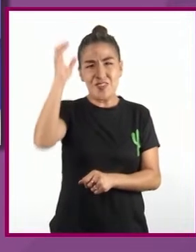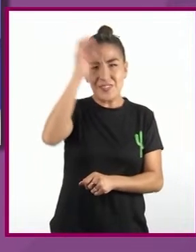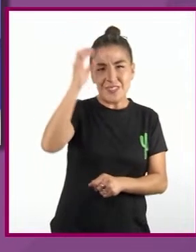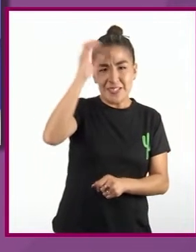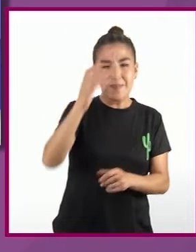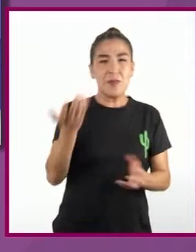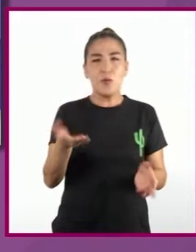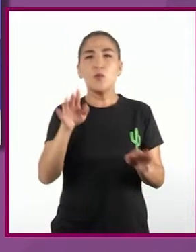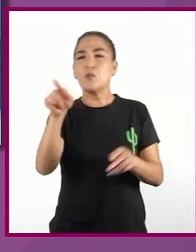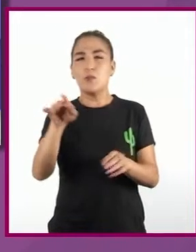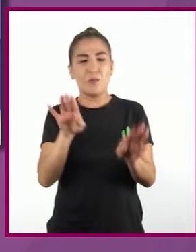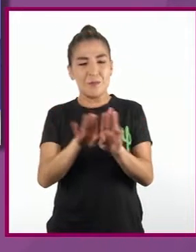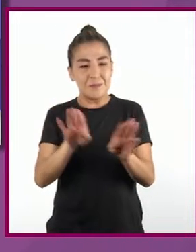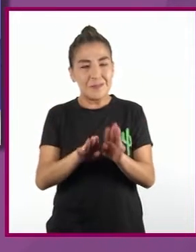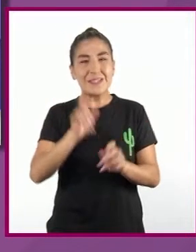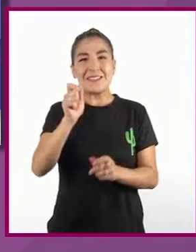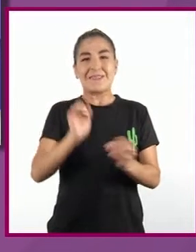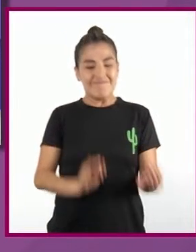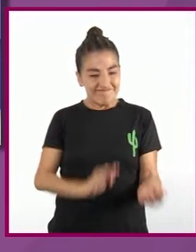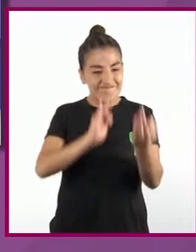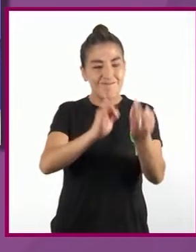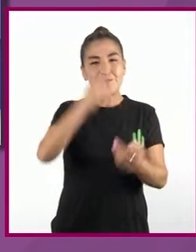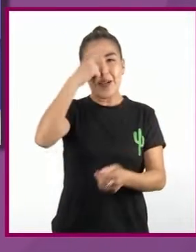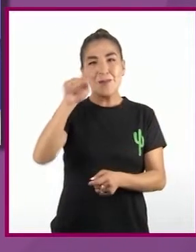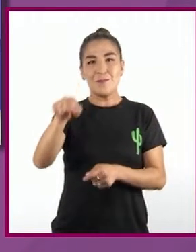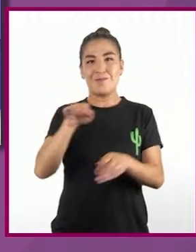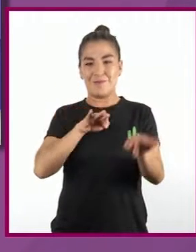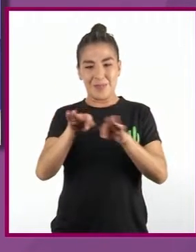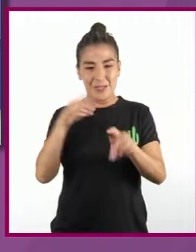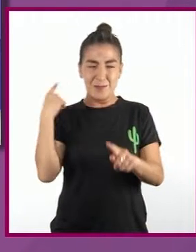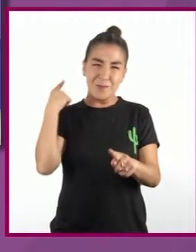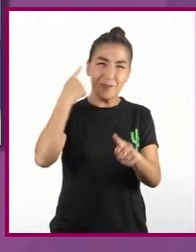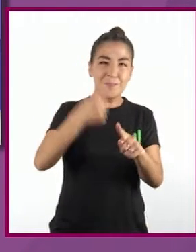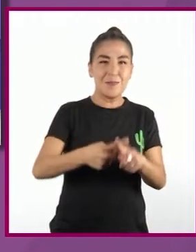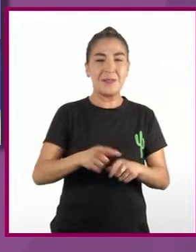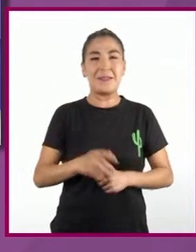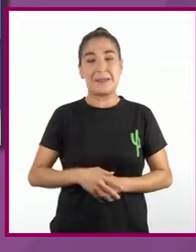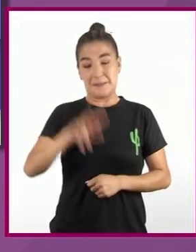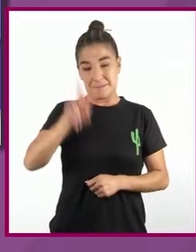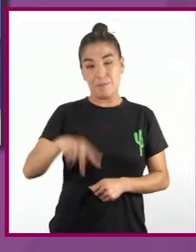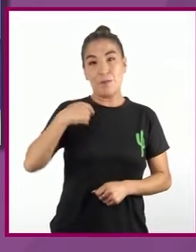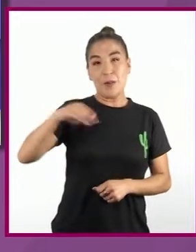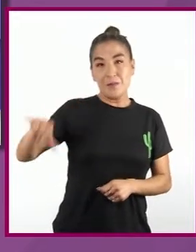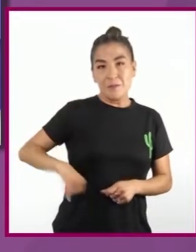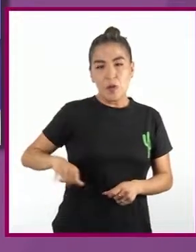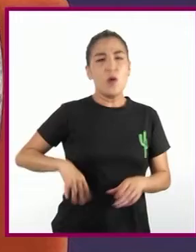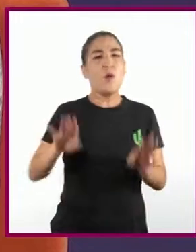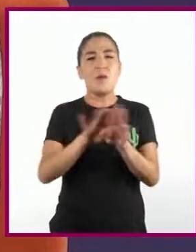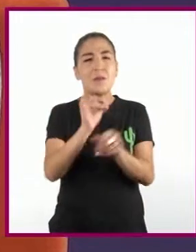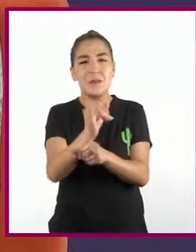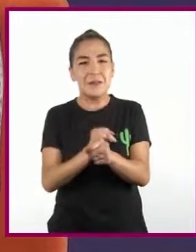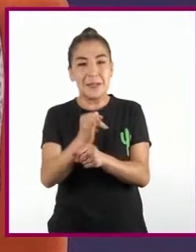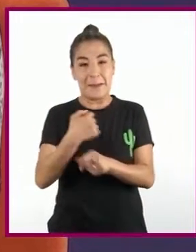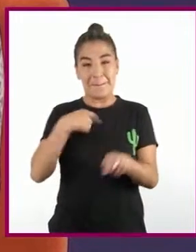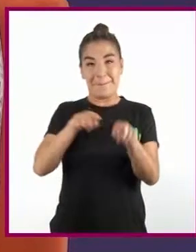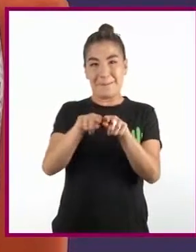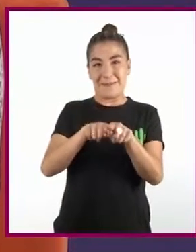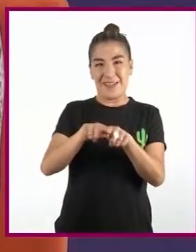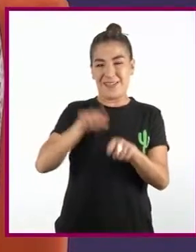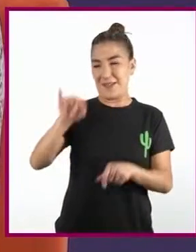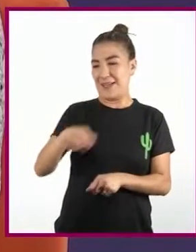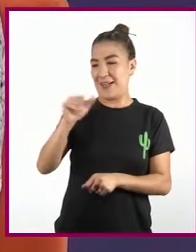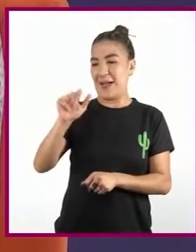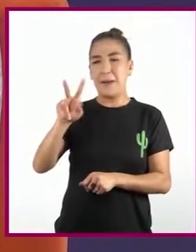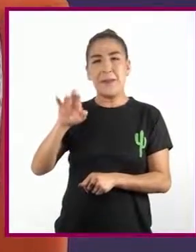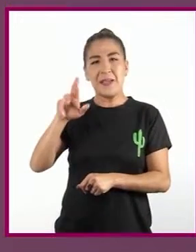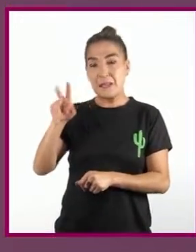ha tenido en su trayectoria laboral? Sí. Bueno, realmente mi interés por la investigación comenzó desde que mi hermano Javier empezó a estudiar la